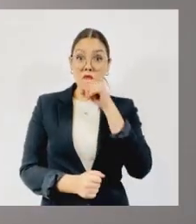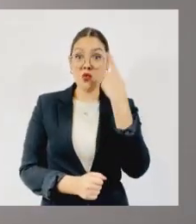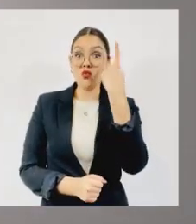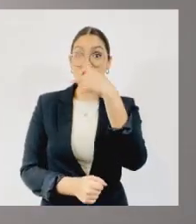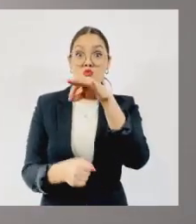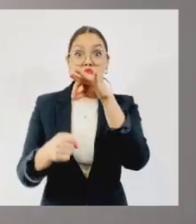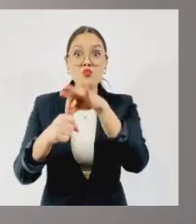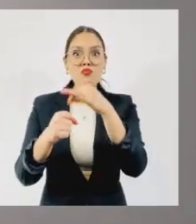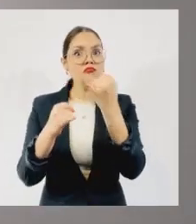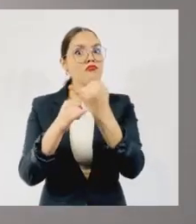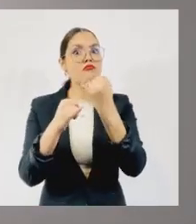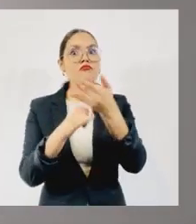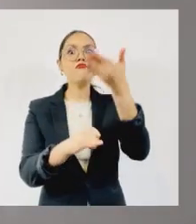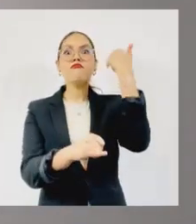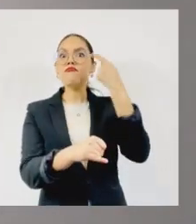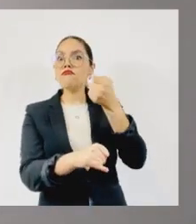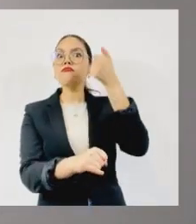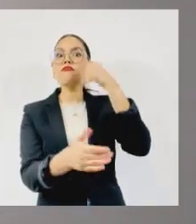Incluyendo el tuyo.